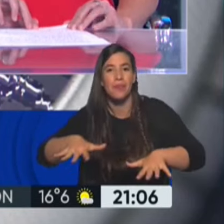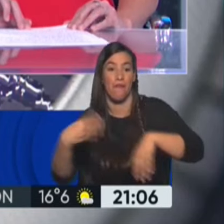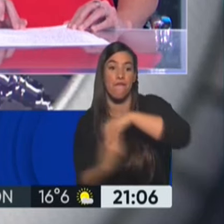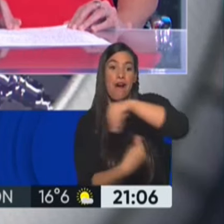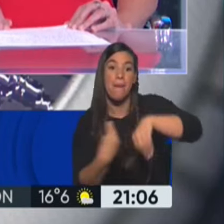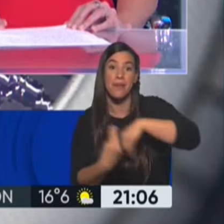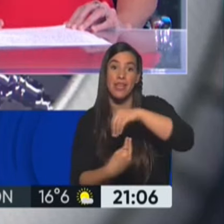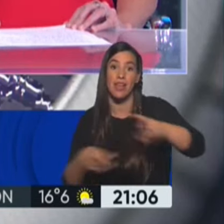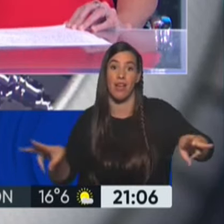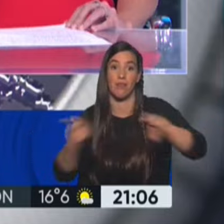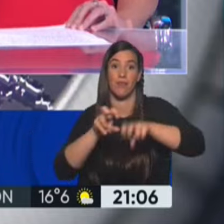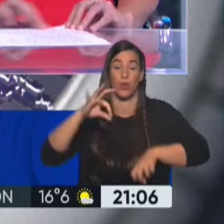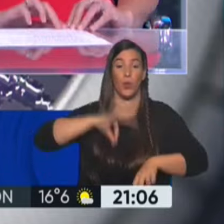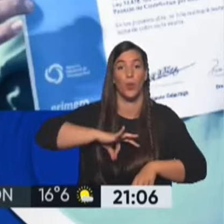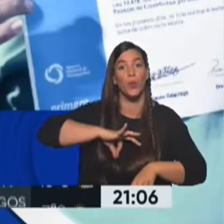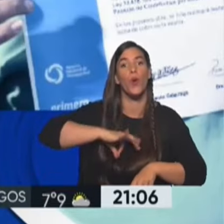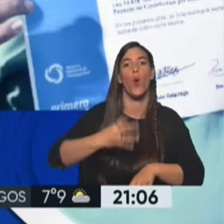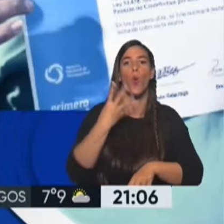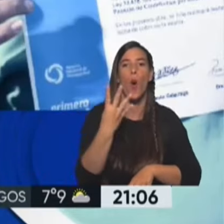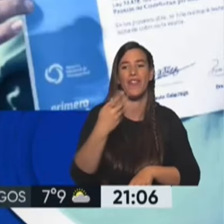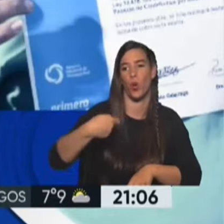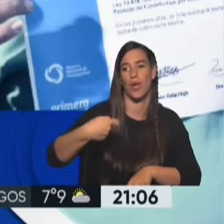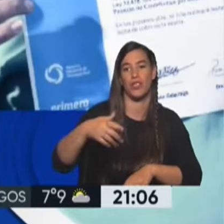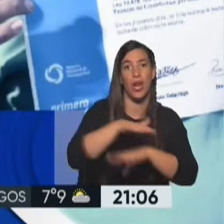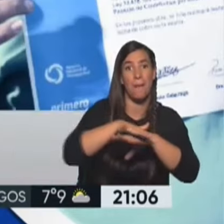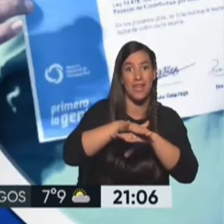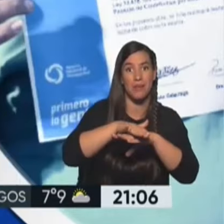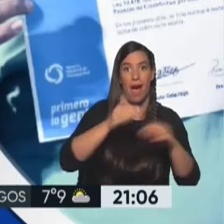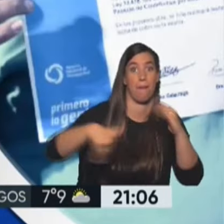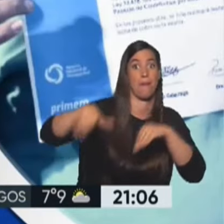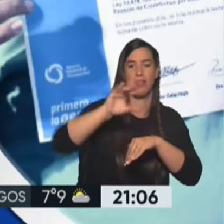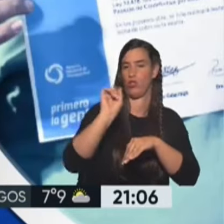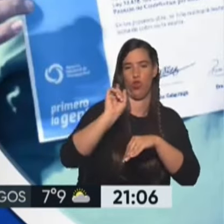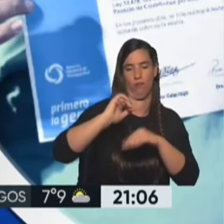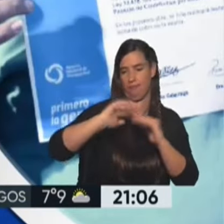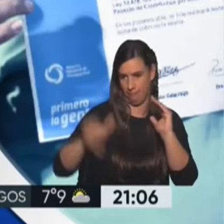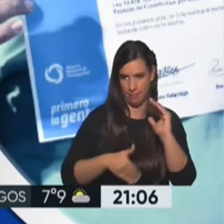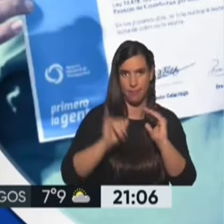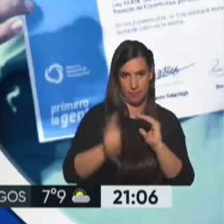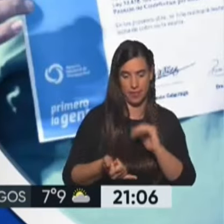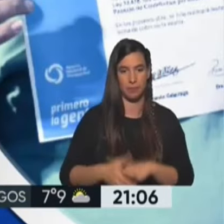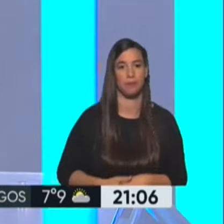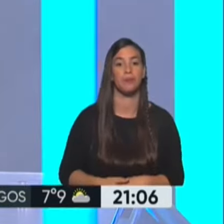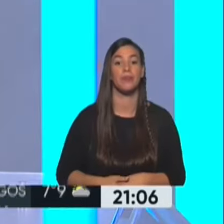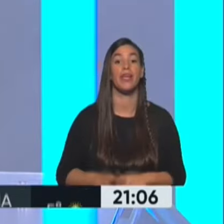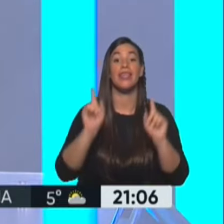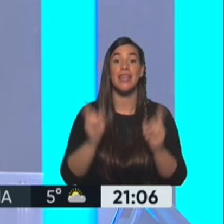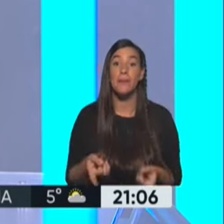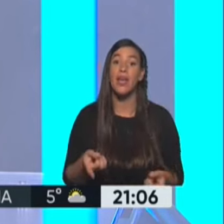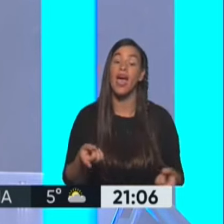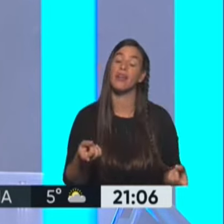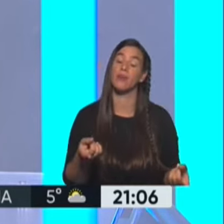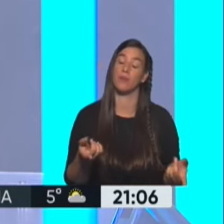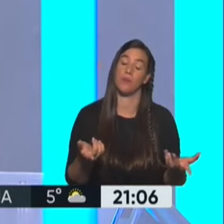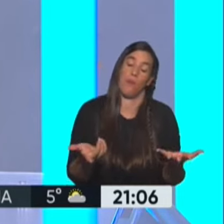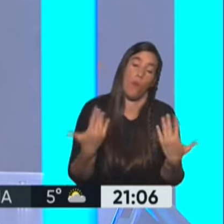no superen 4 jubilaciones mínimas. Uh-huh. Hay algo que es importante decir, que es compatible, sí, con el empleo, ya sea